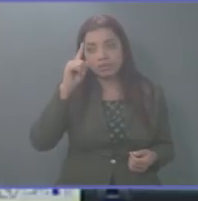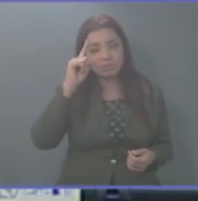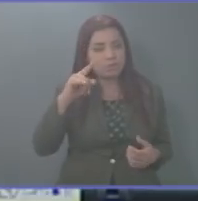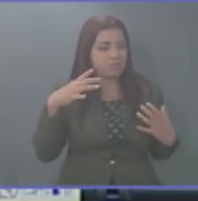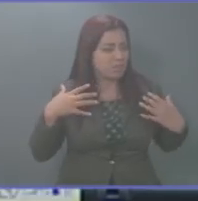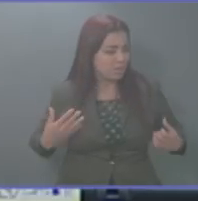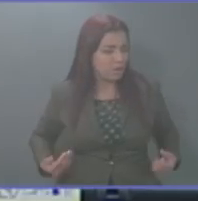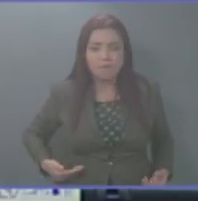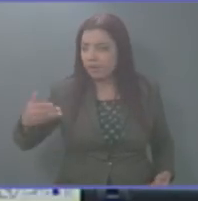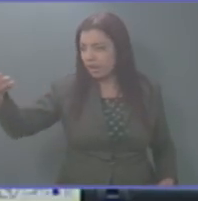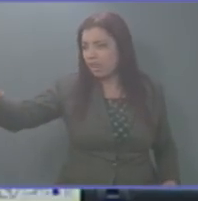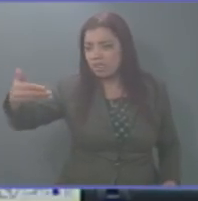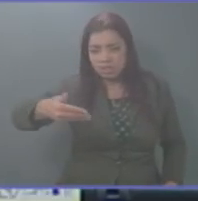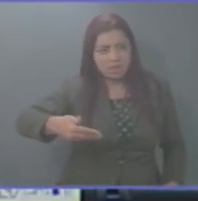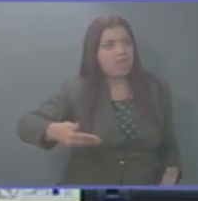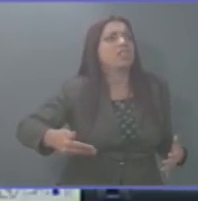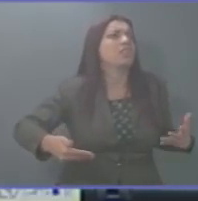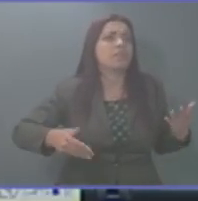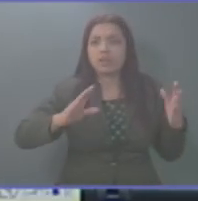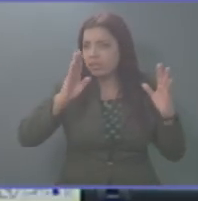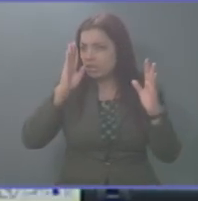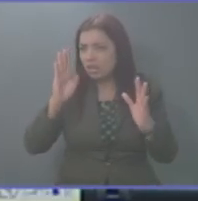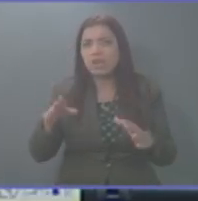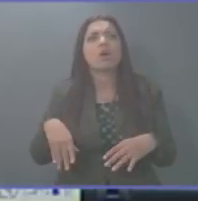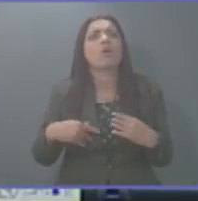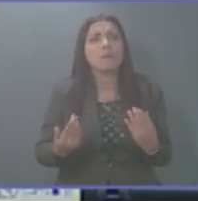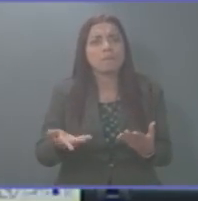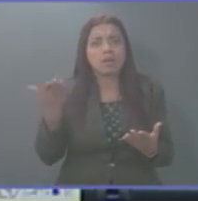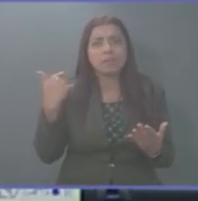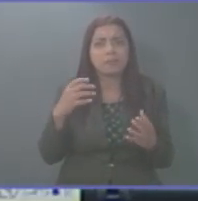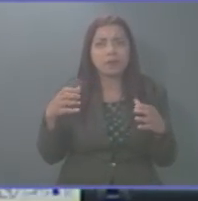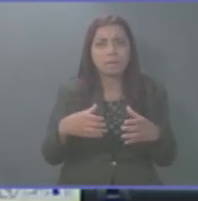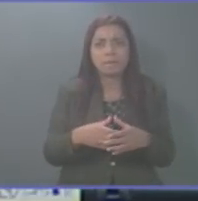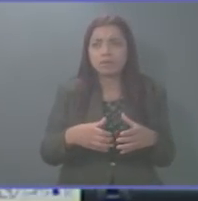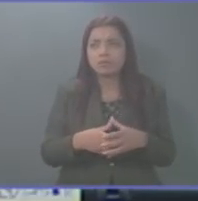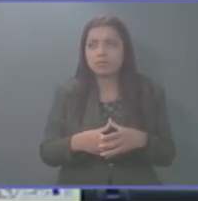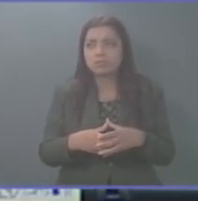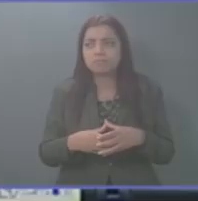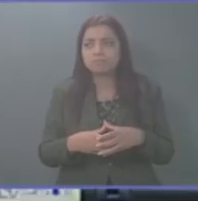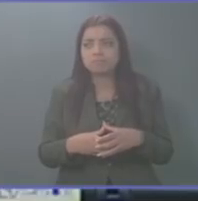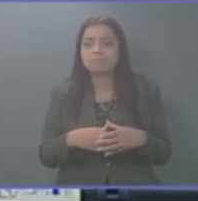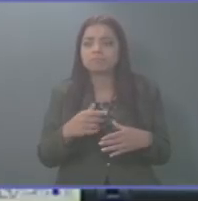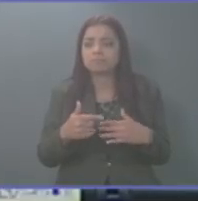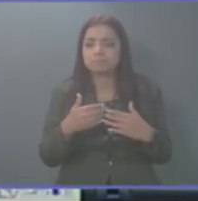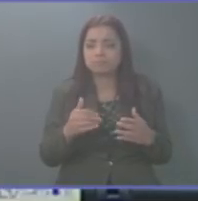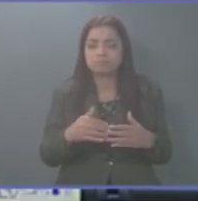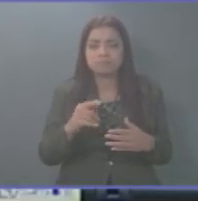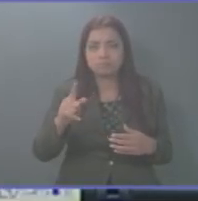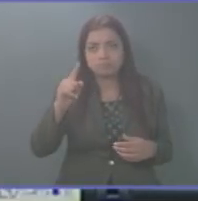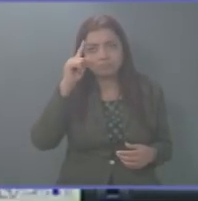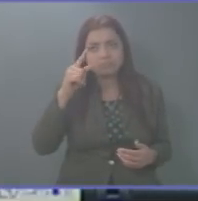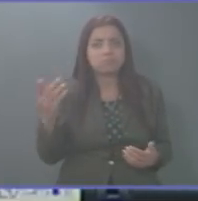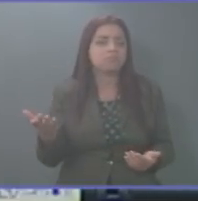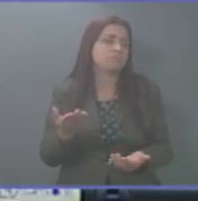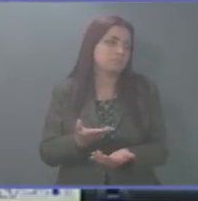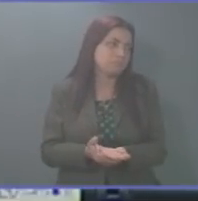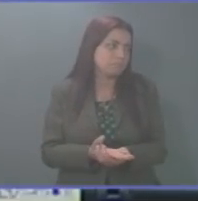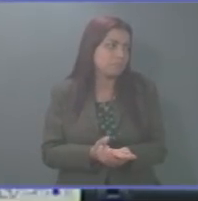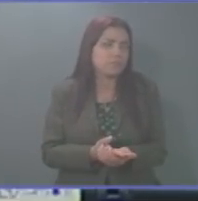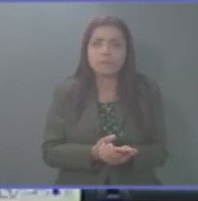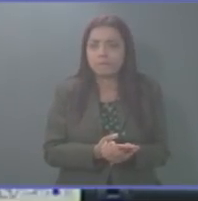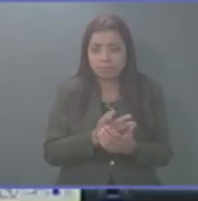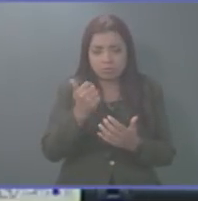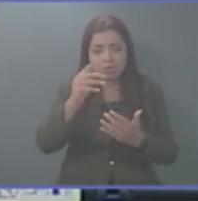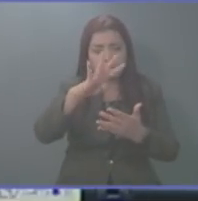Ejecutivo, no se le dio el análisis? Y como se hace generalmente en las comisiones, cuando hay varias propuestas en un mismo sentido, se hace un